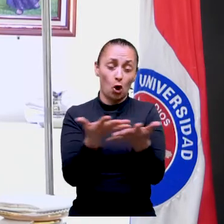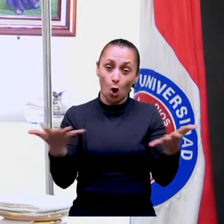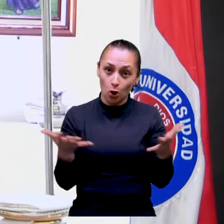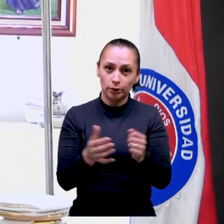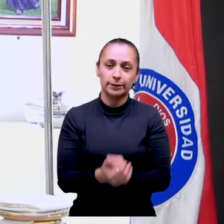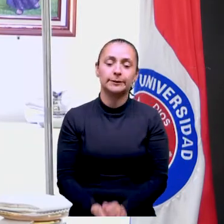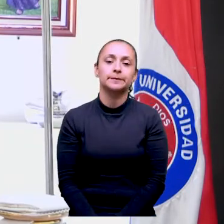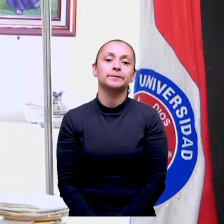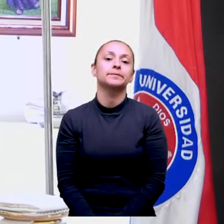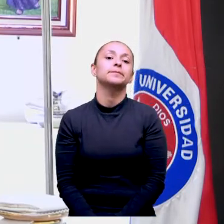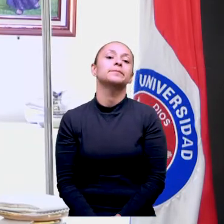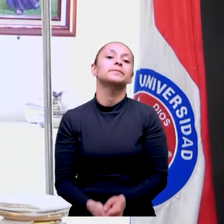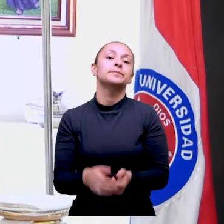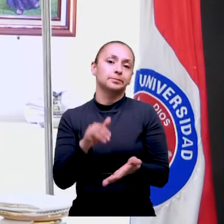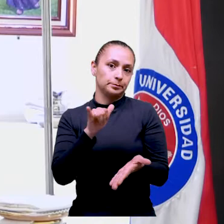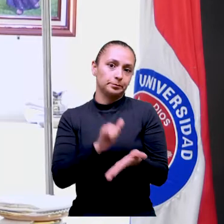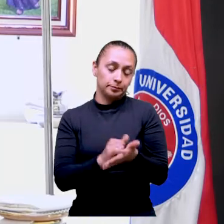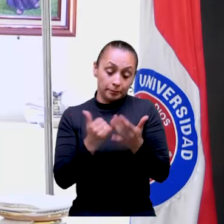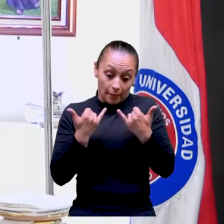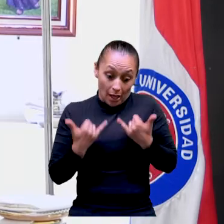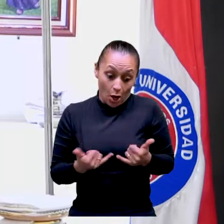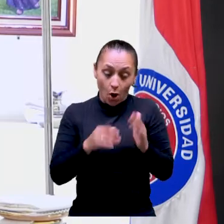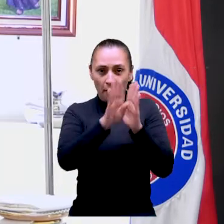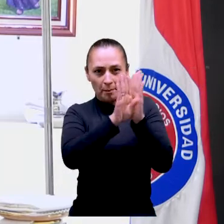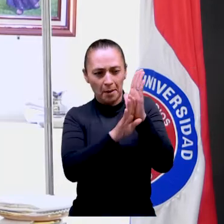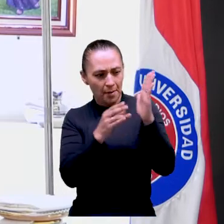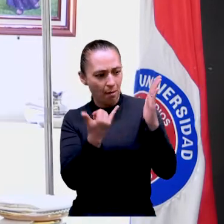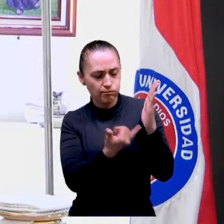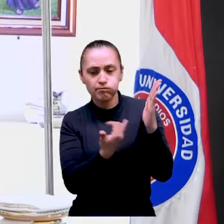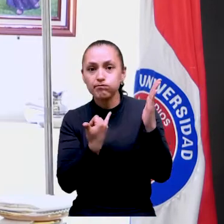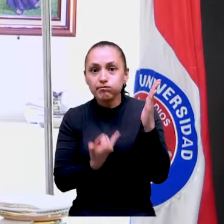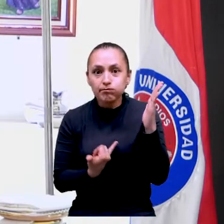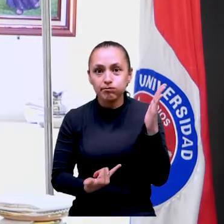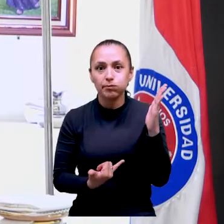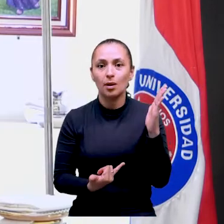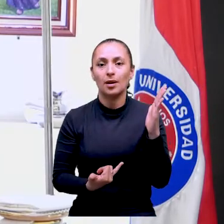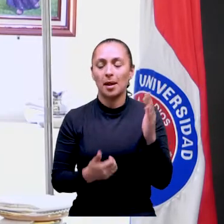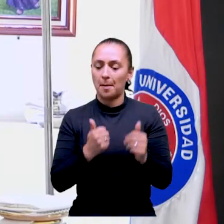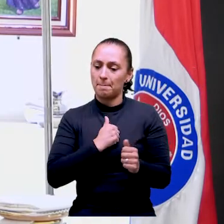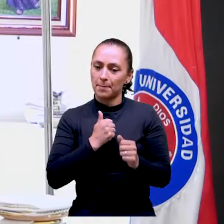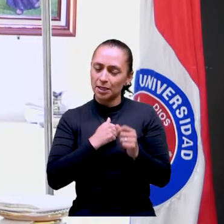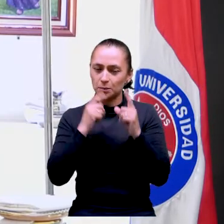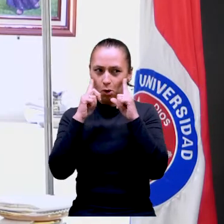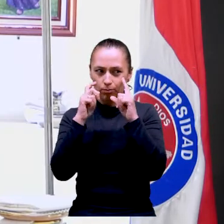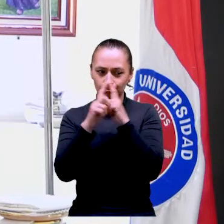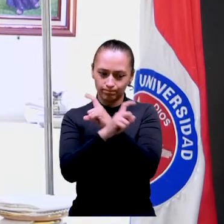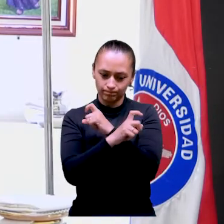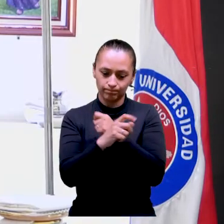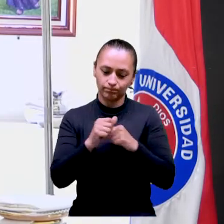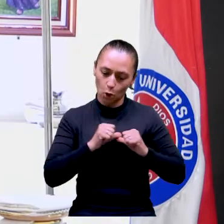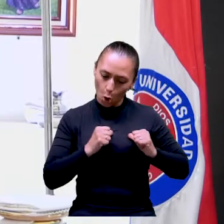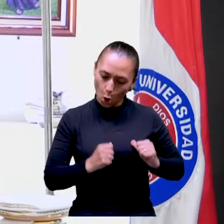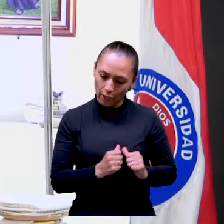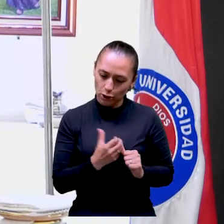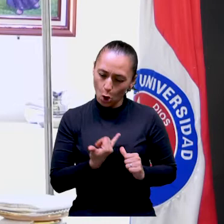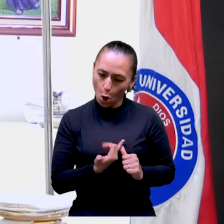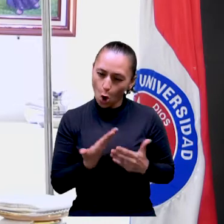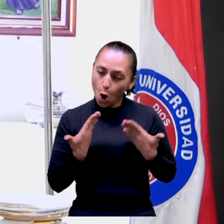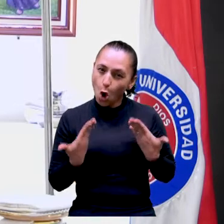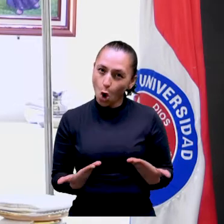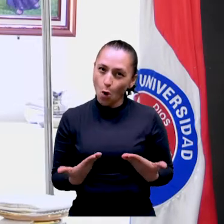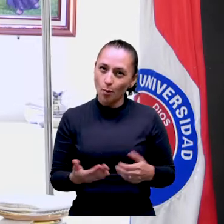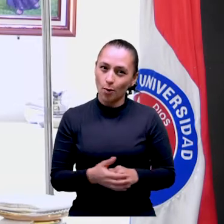jesús por eso es que este evangelio en este domingo nos invita a revisar